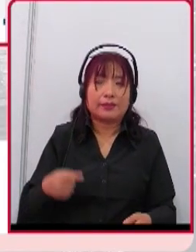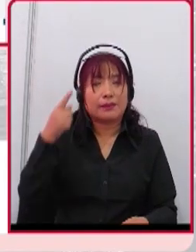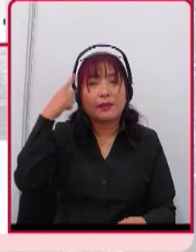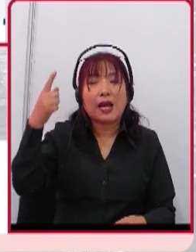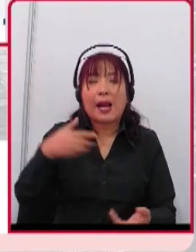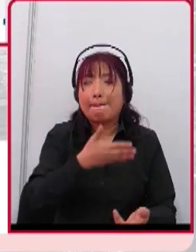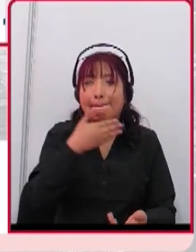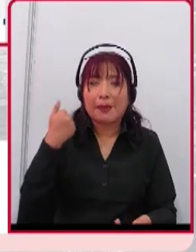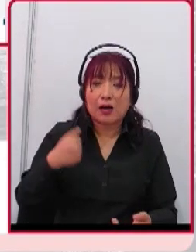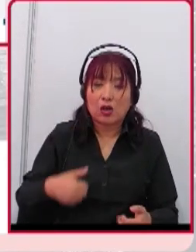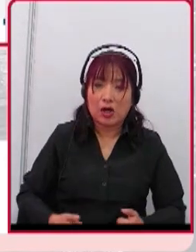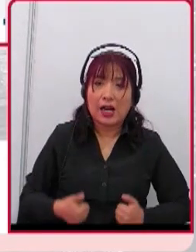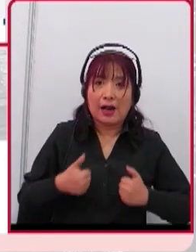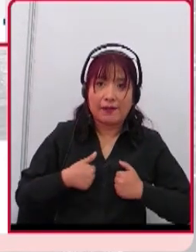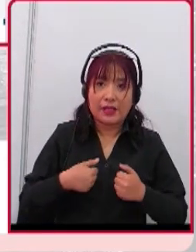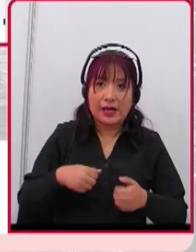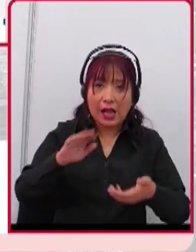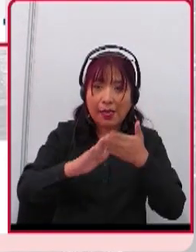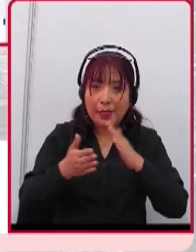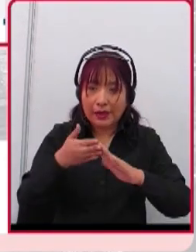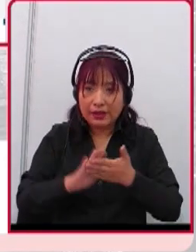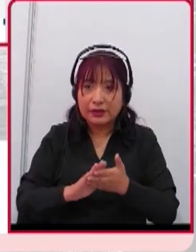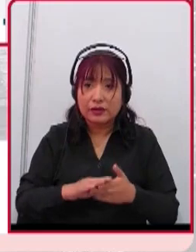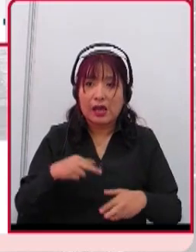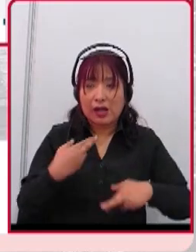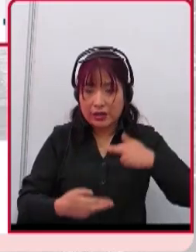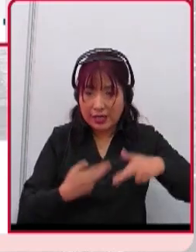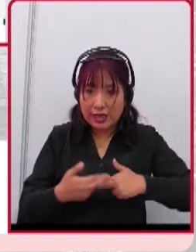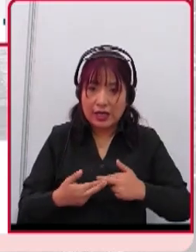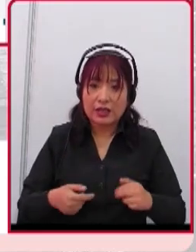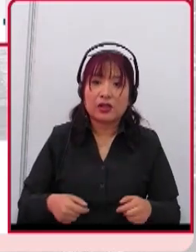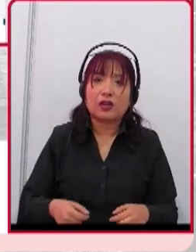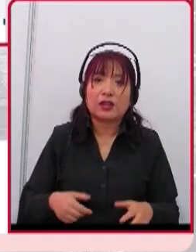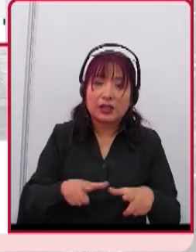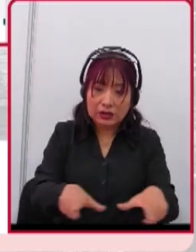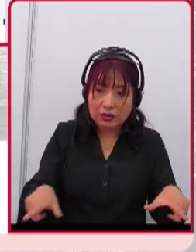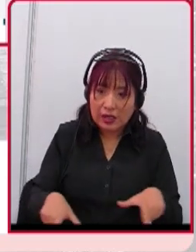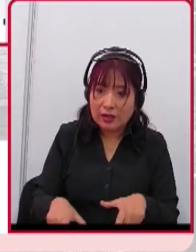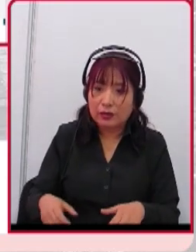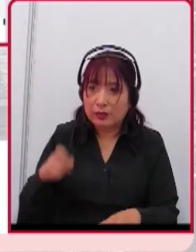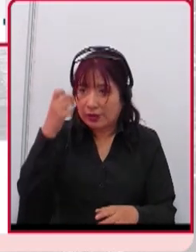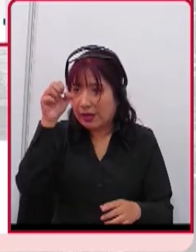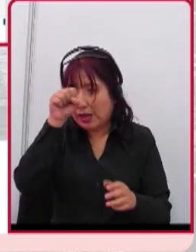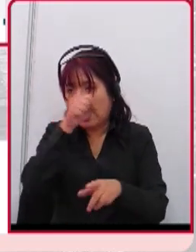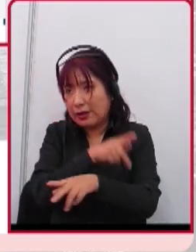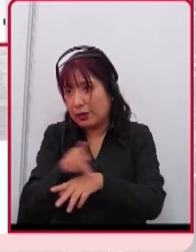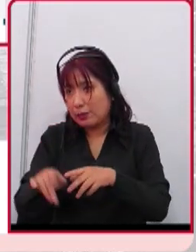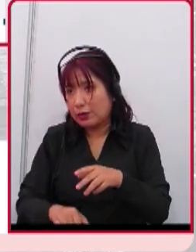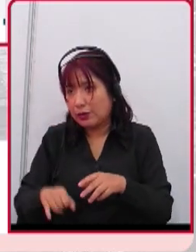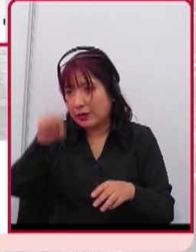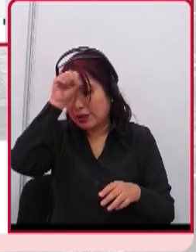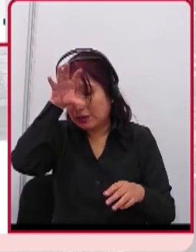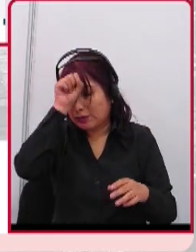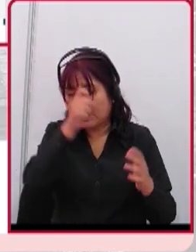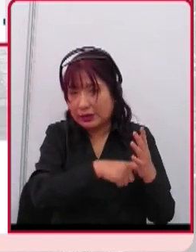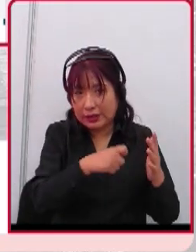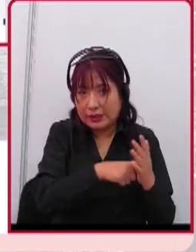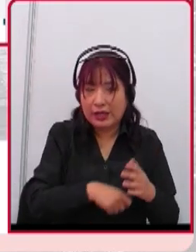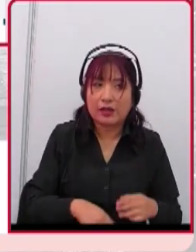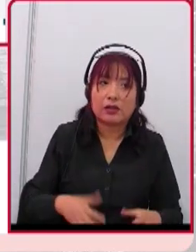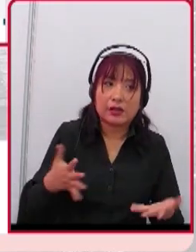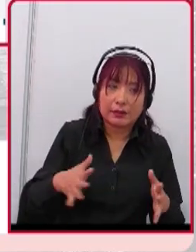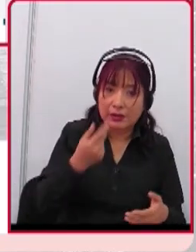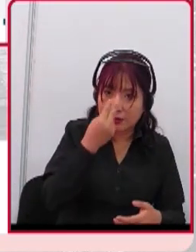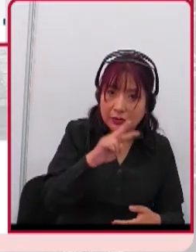la inversión no se va a reflejar de manera inmediata. No quiere decirte que porque aparezca un proyecto minero al siguiente año ya vamos a solucionar muchos de